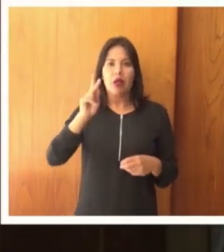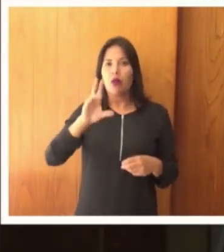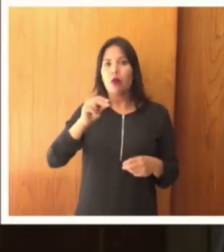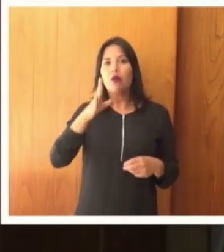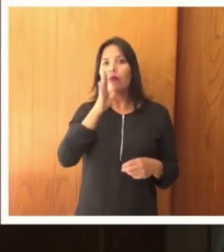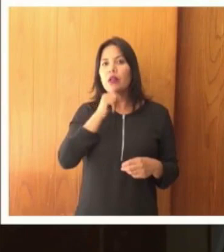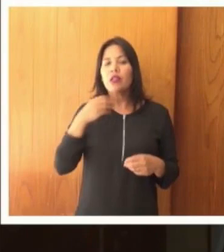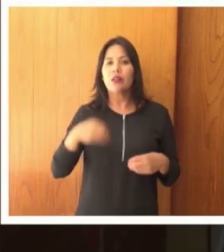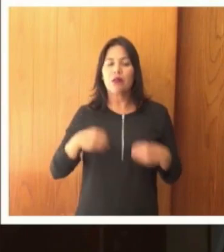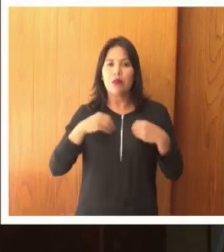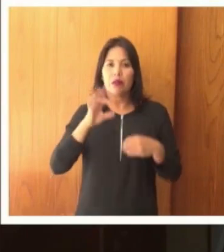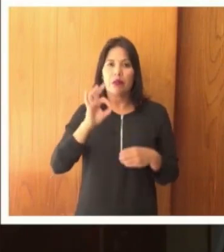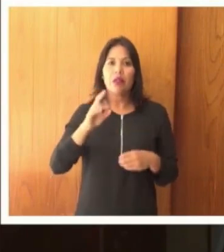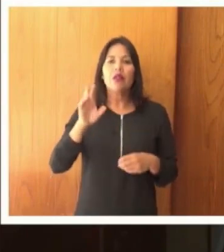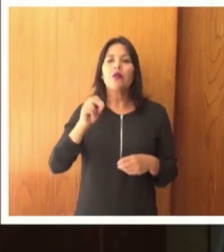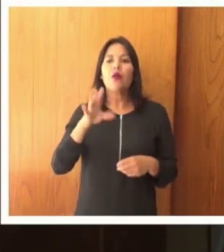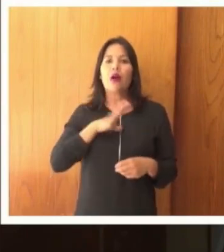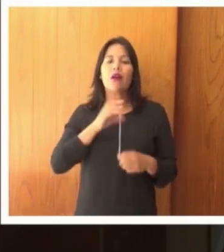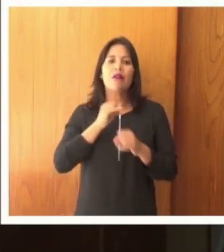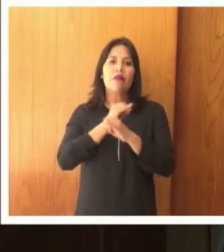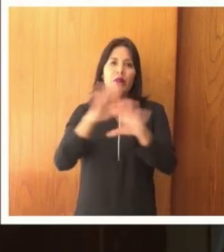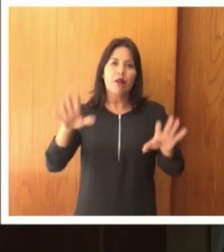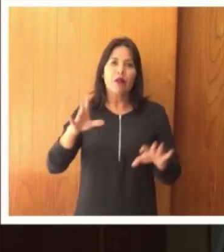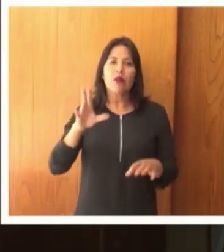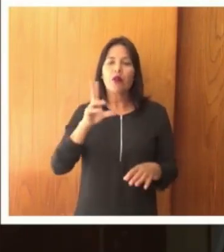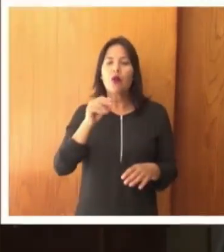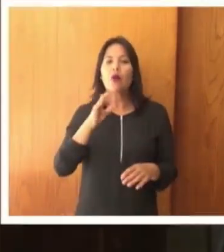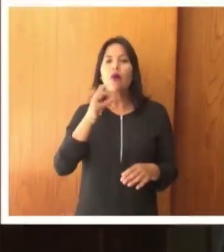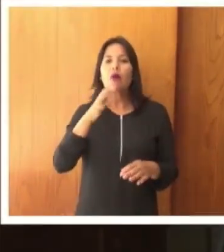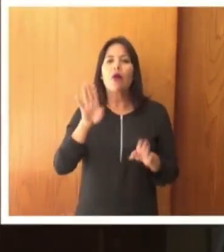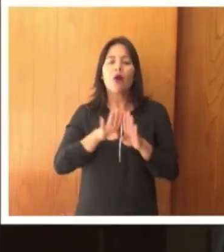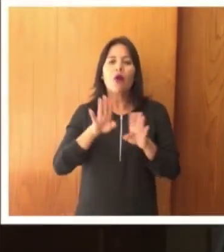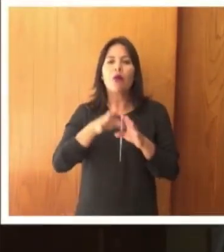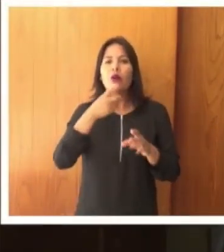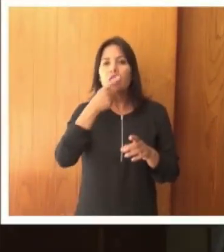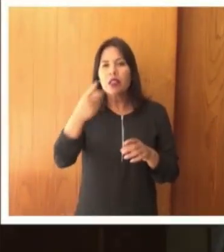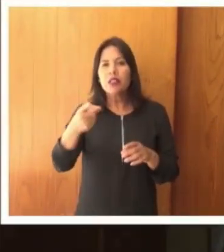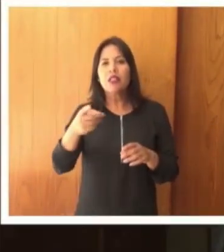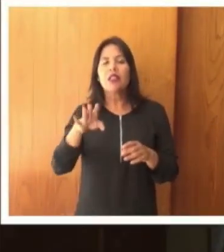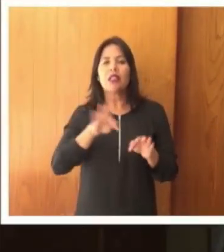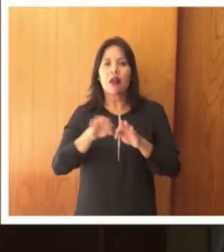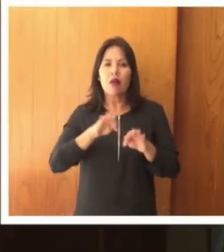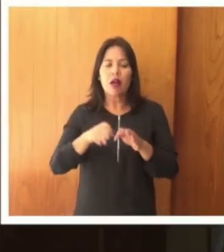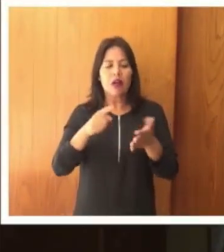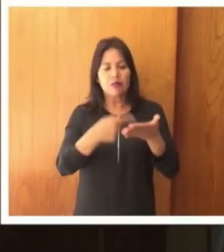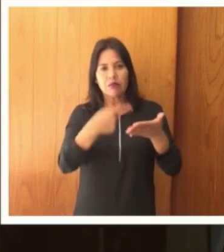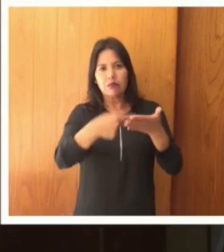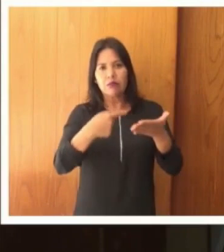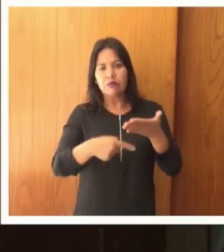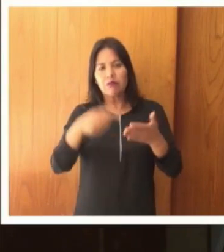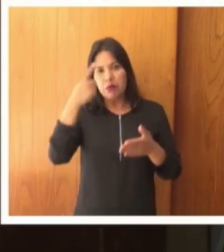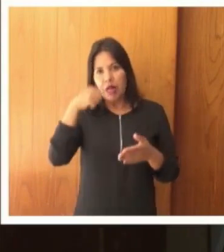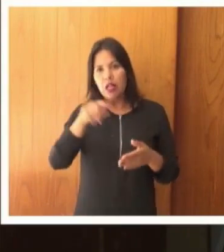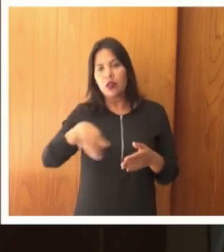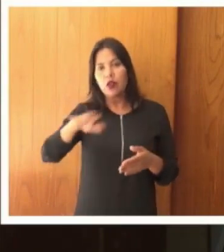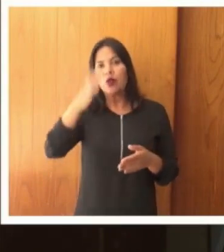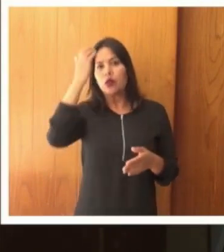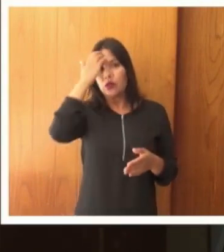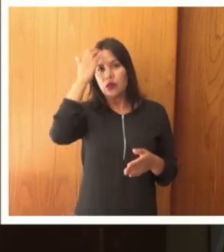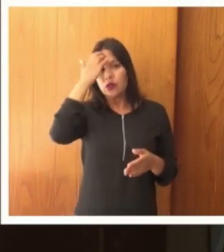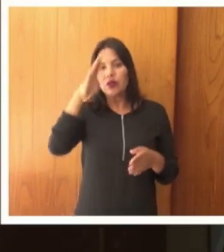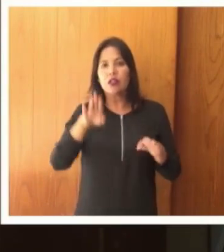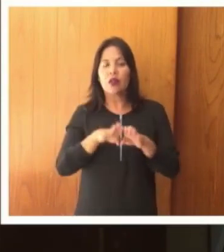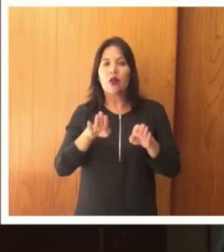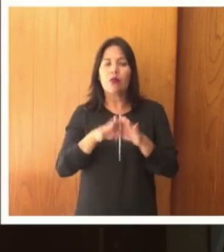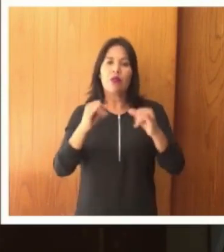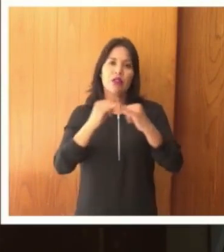no hay información, si la gente, los ciudadanos, no utilizan estas herramientas, estos instrumentos que se les permite con el instituto